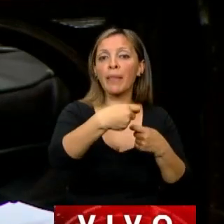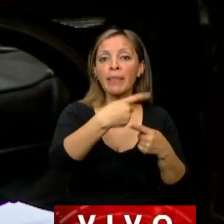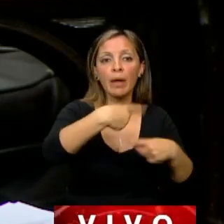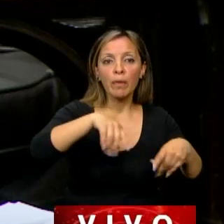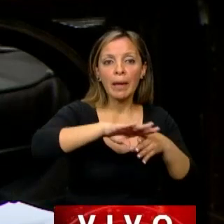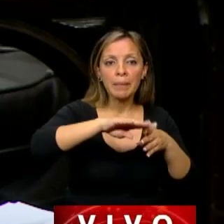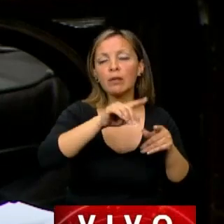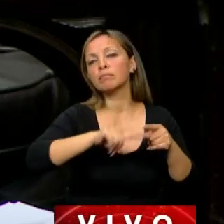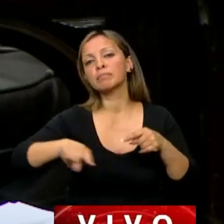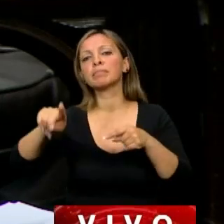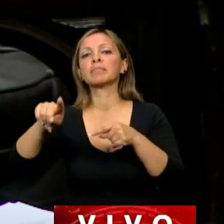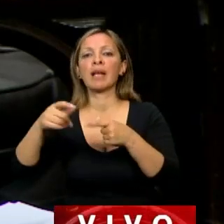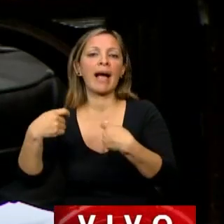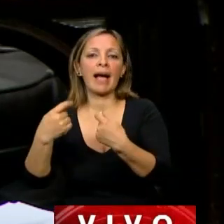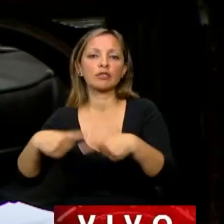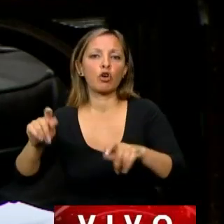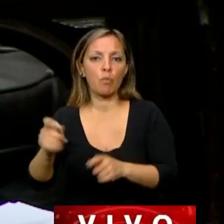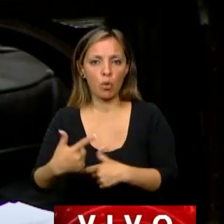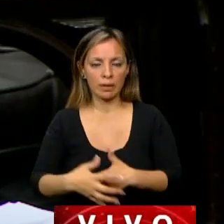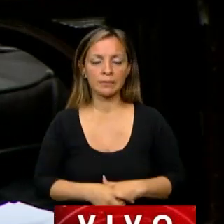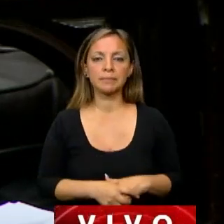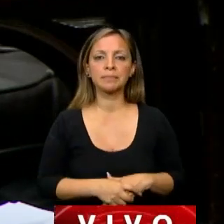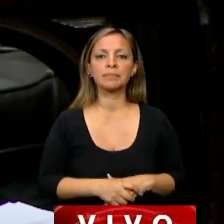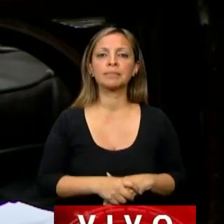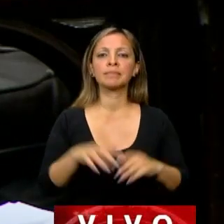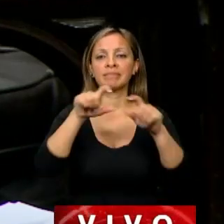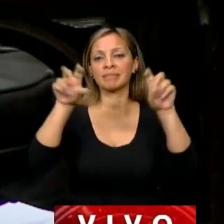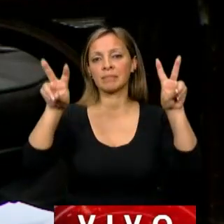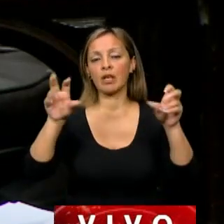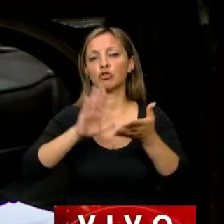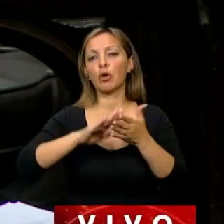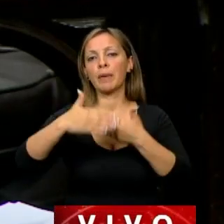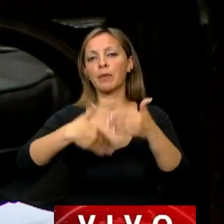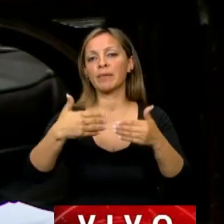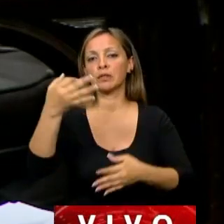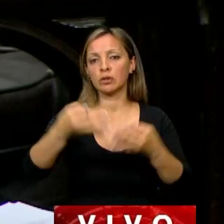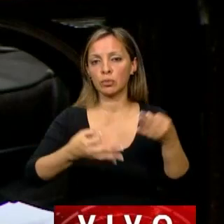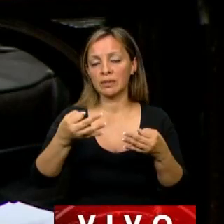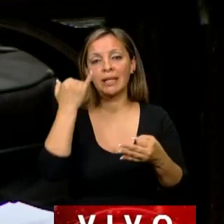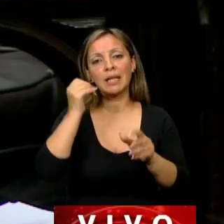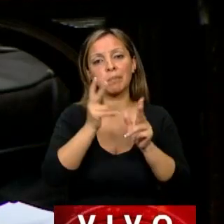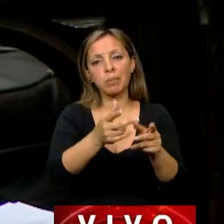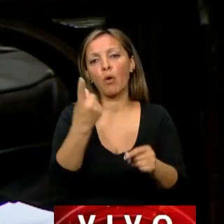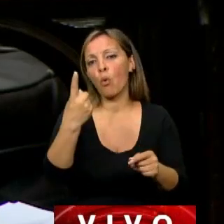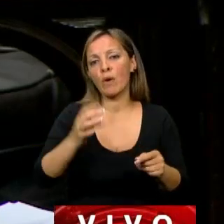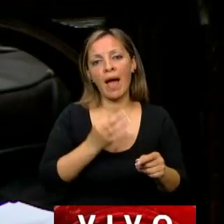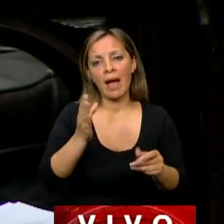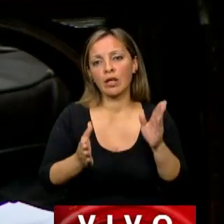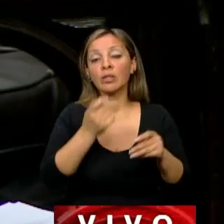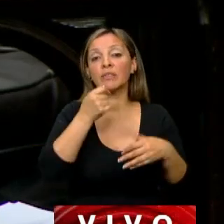corrientes sobre procesos judiciales ya lo dijimos a extensión por un año de iniciar procesos